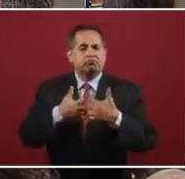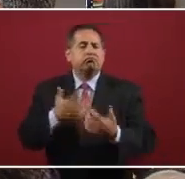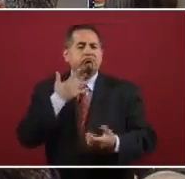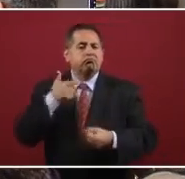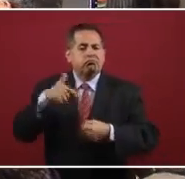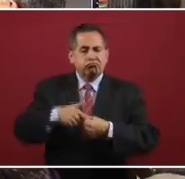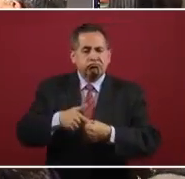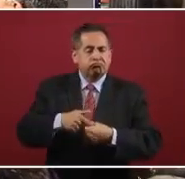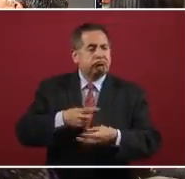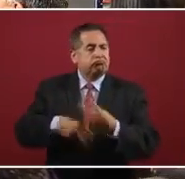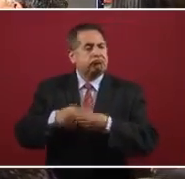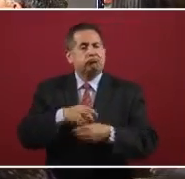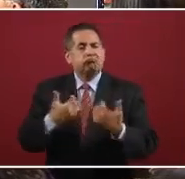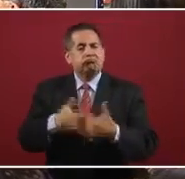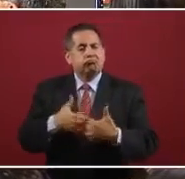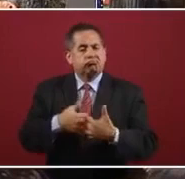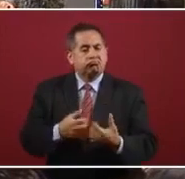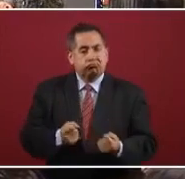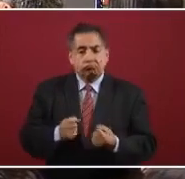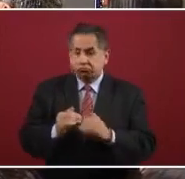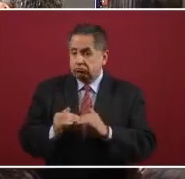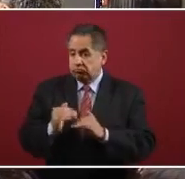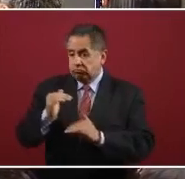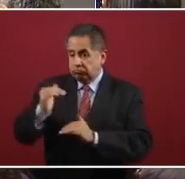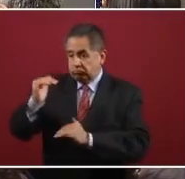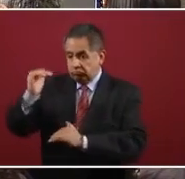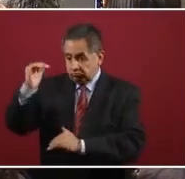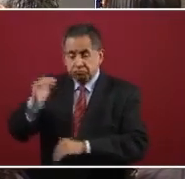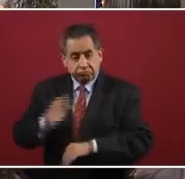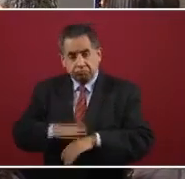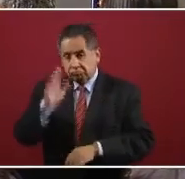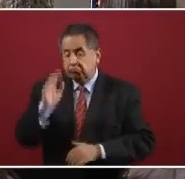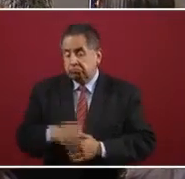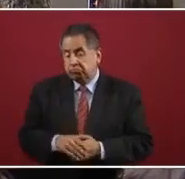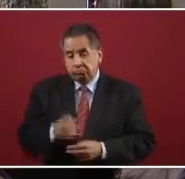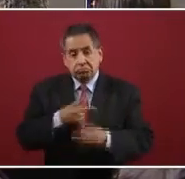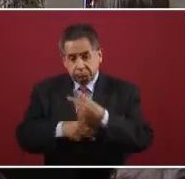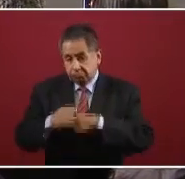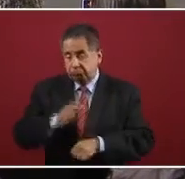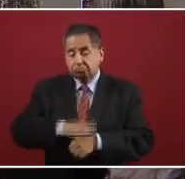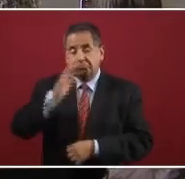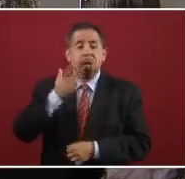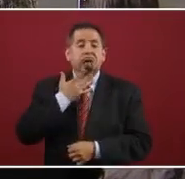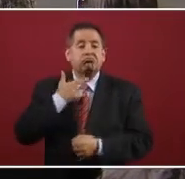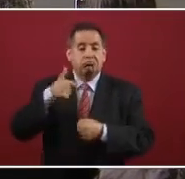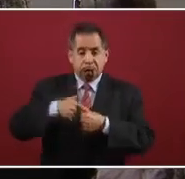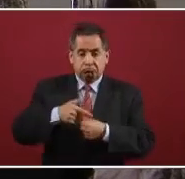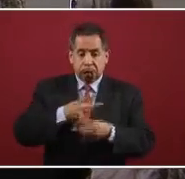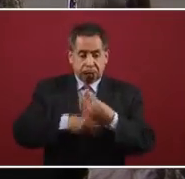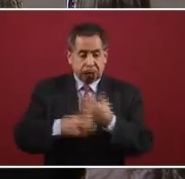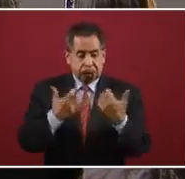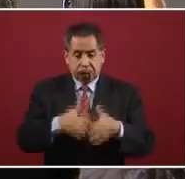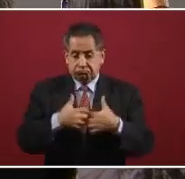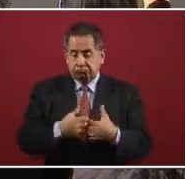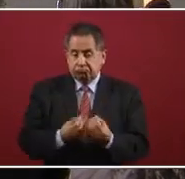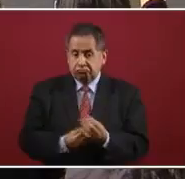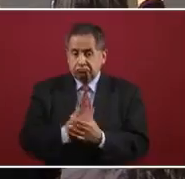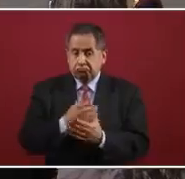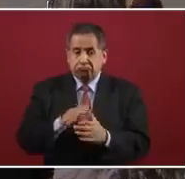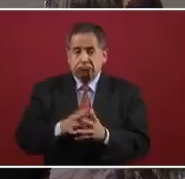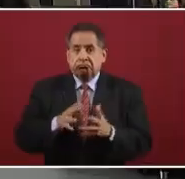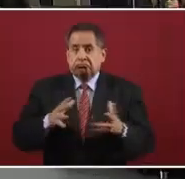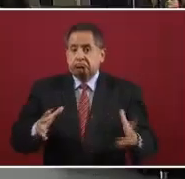gasolinas. Ha aumentado el volumen de producción porque se